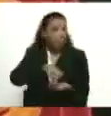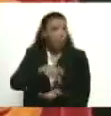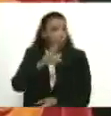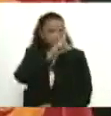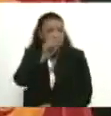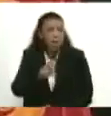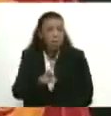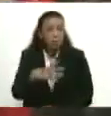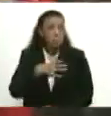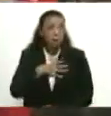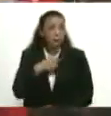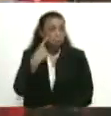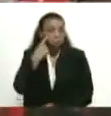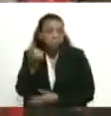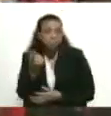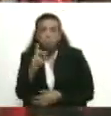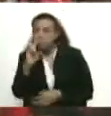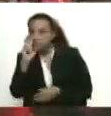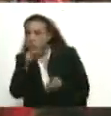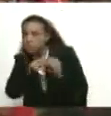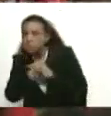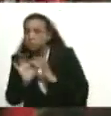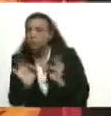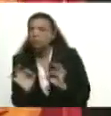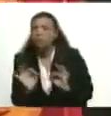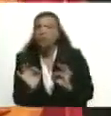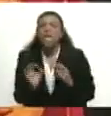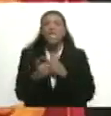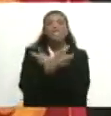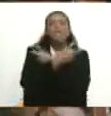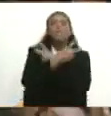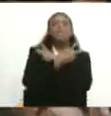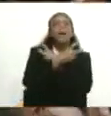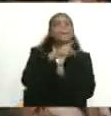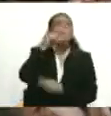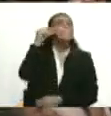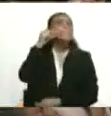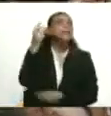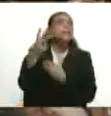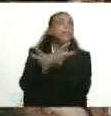¿Y no ha salido así? ¿Y el fantasma tapa amarilla?